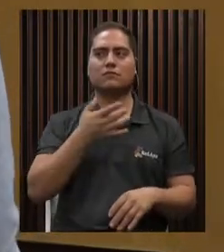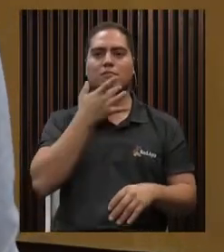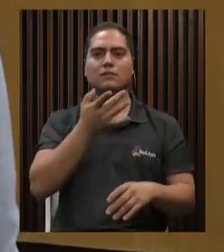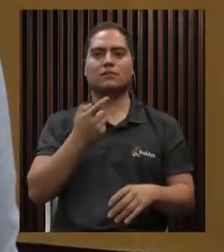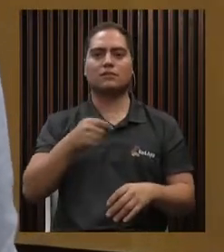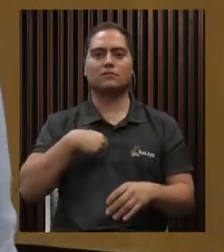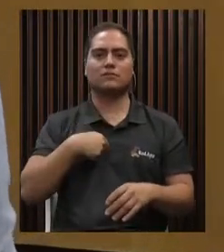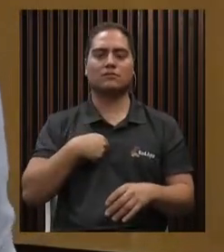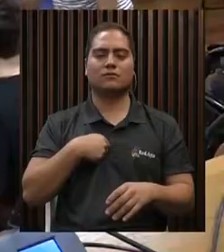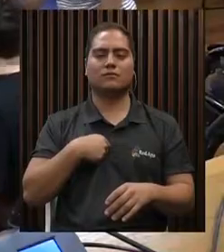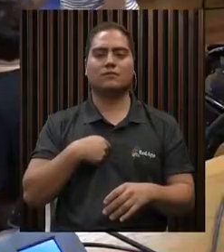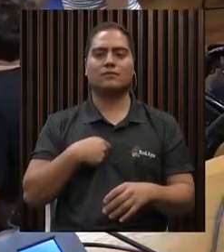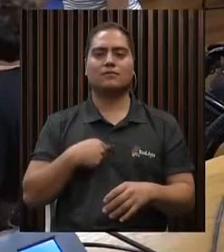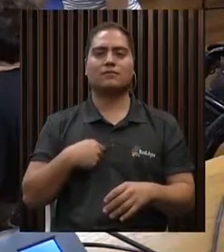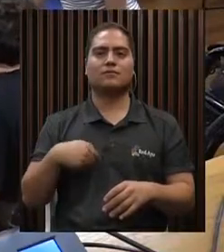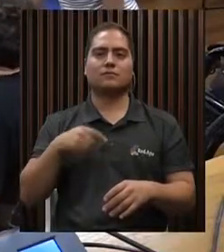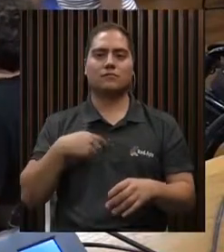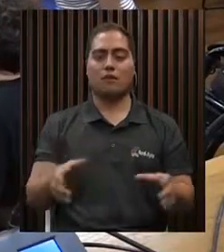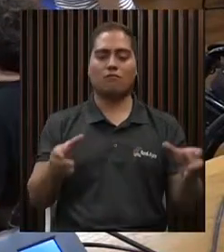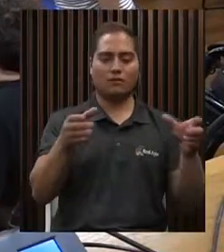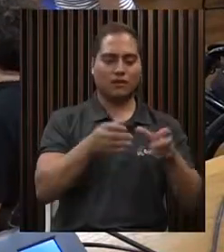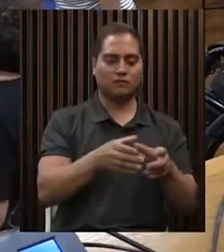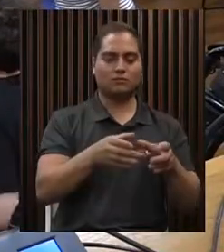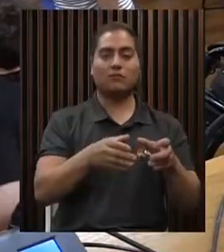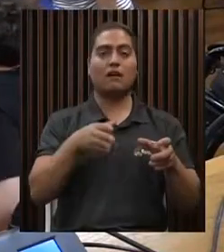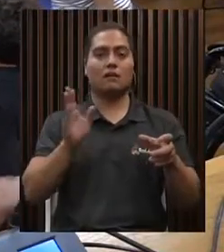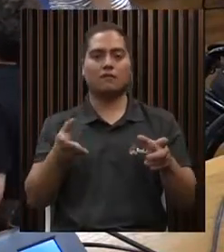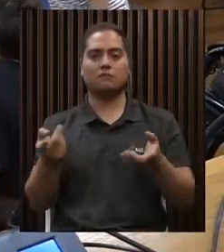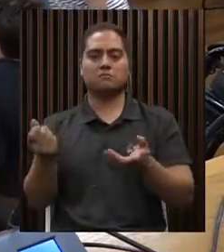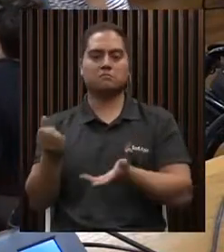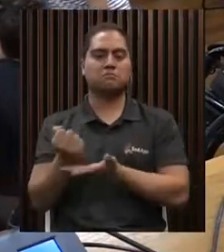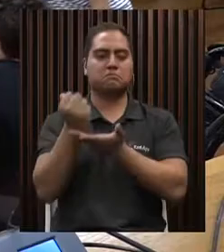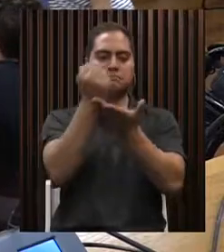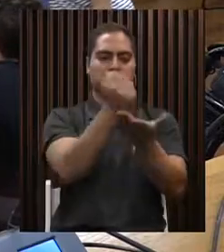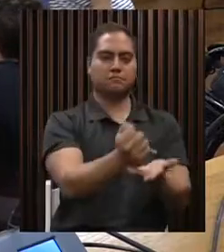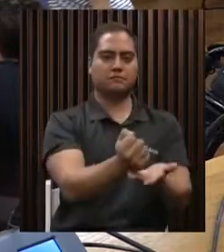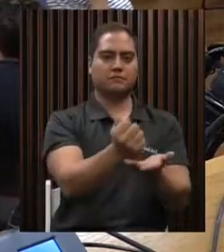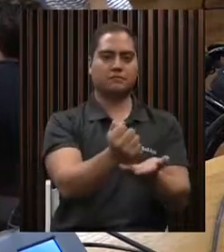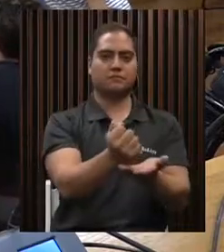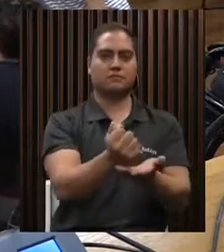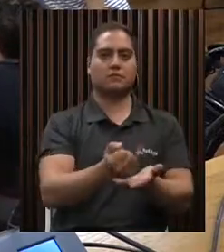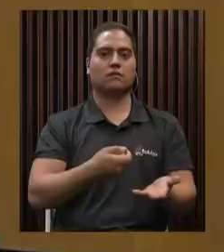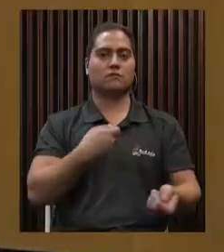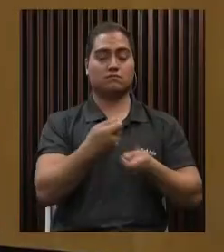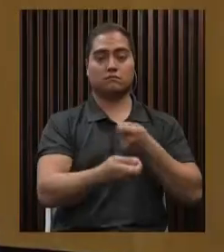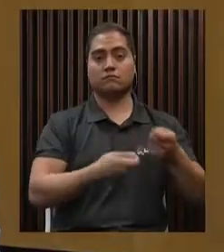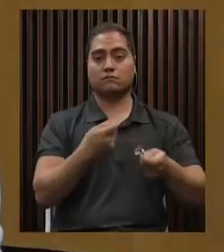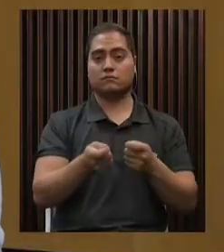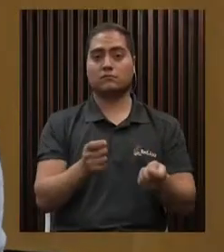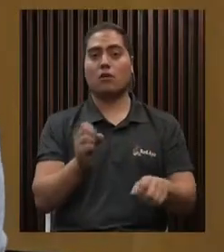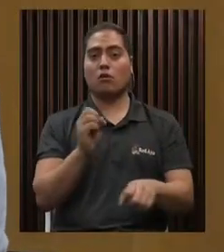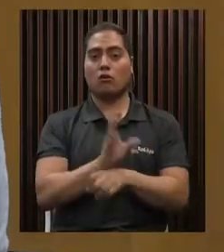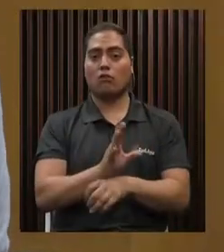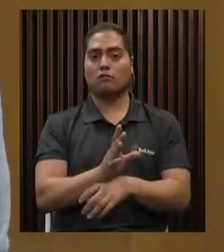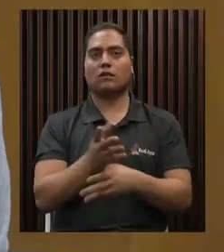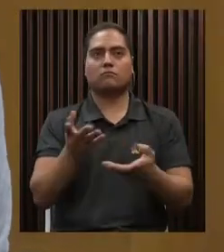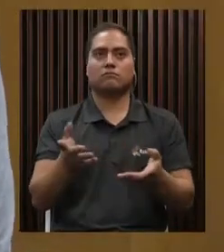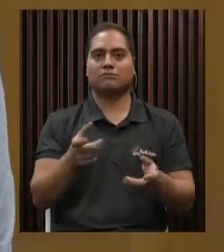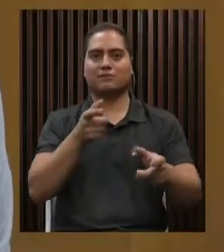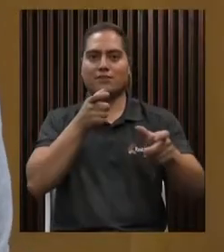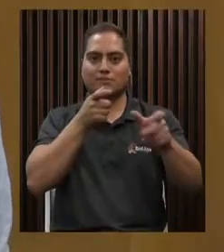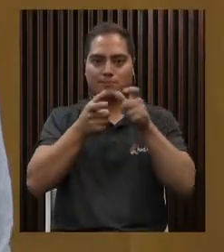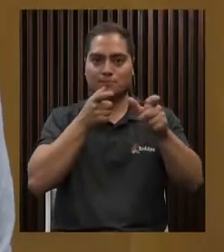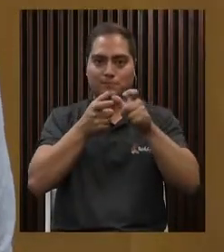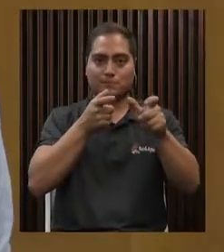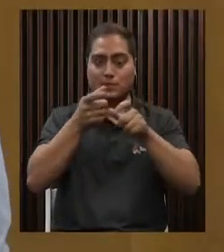institución o por qué una organización debería colocar dinero a financiar, por ejemplo, una obra donde el Tourette fuese también